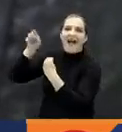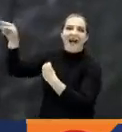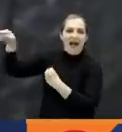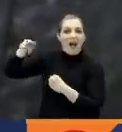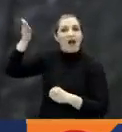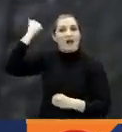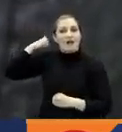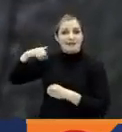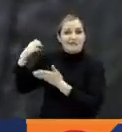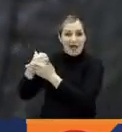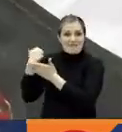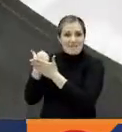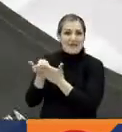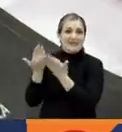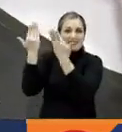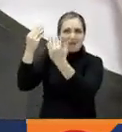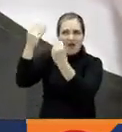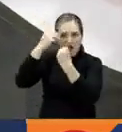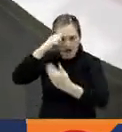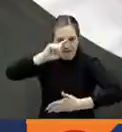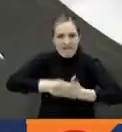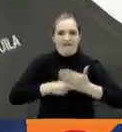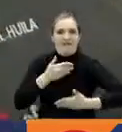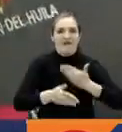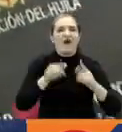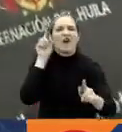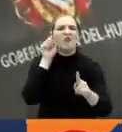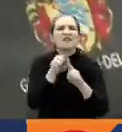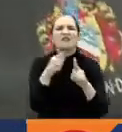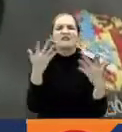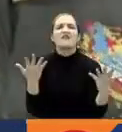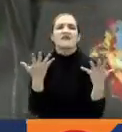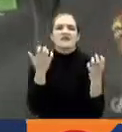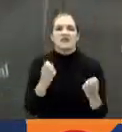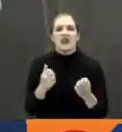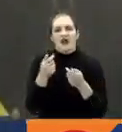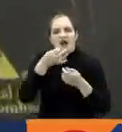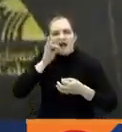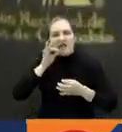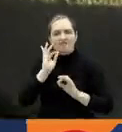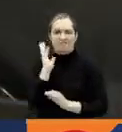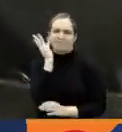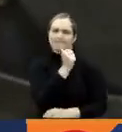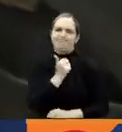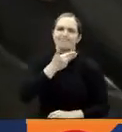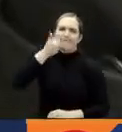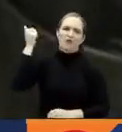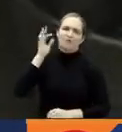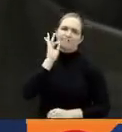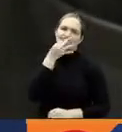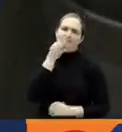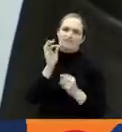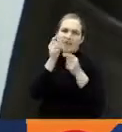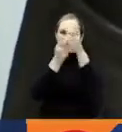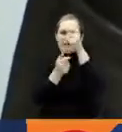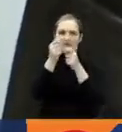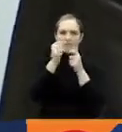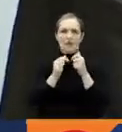durante muchos años. El objetivo sigue siendo el mismo, seguir produciendo el mejor café de